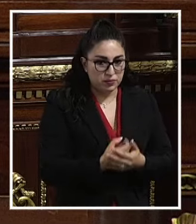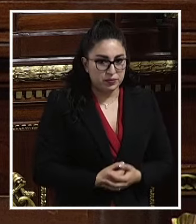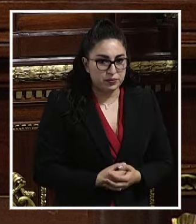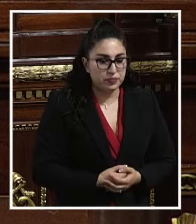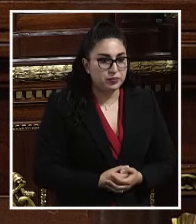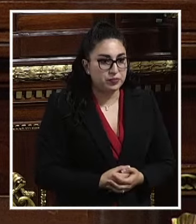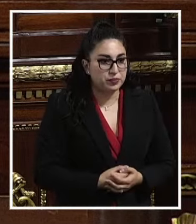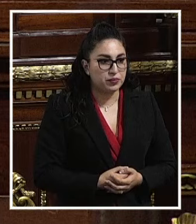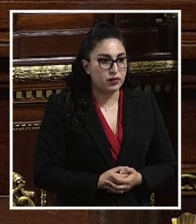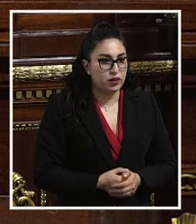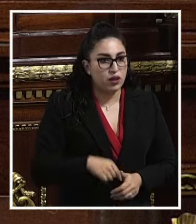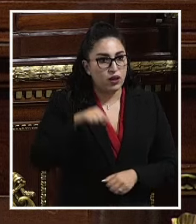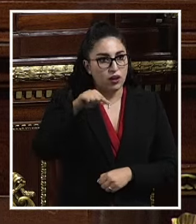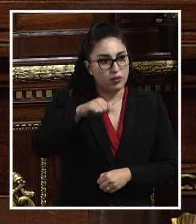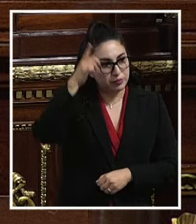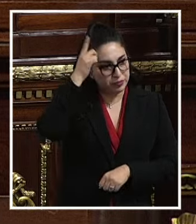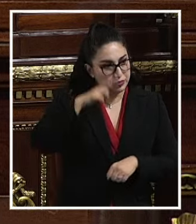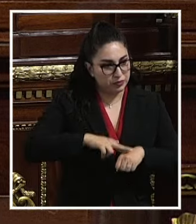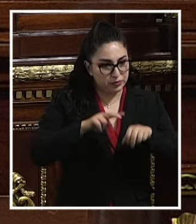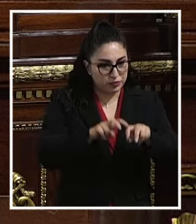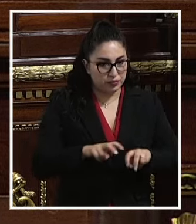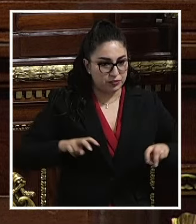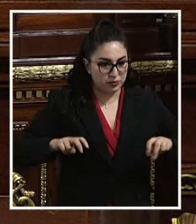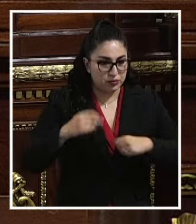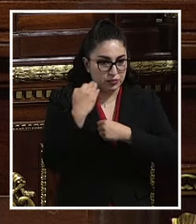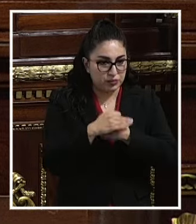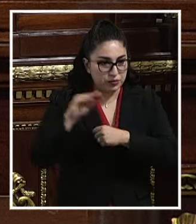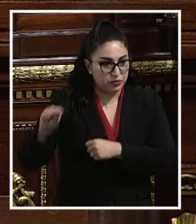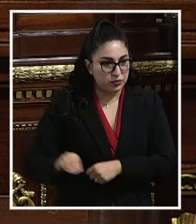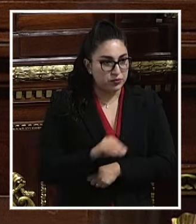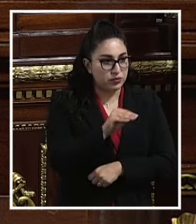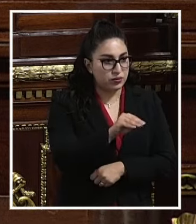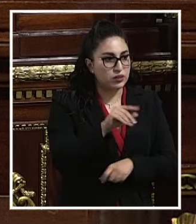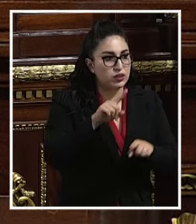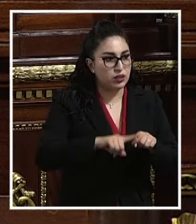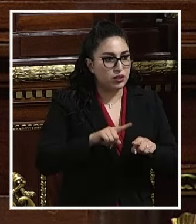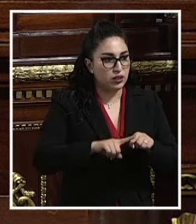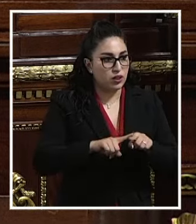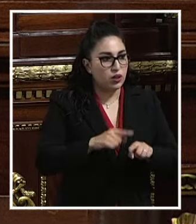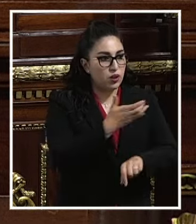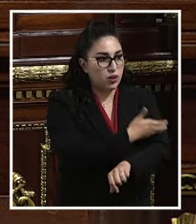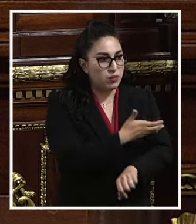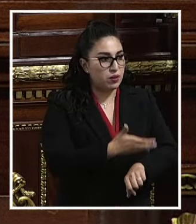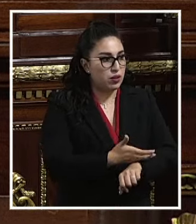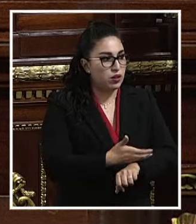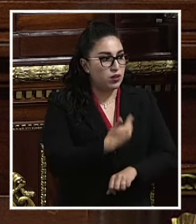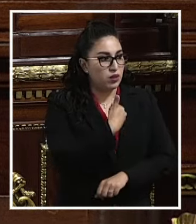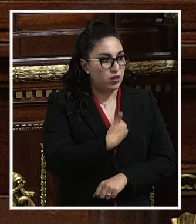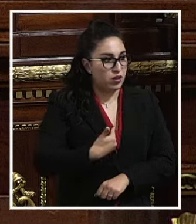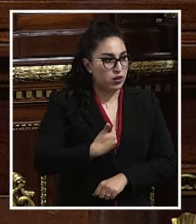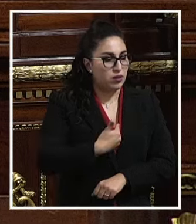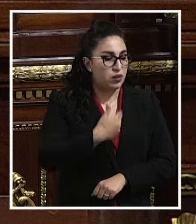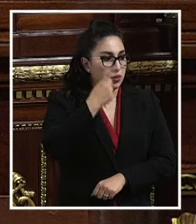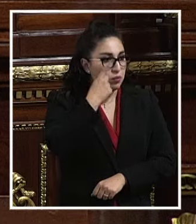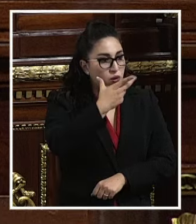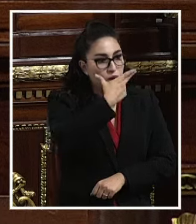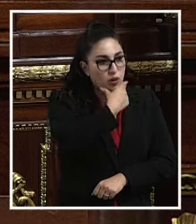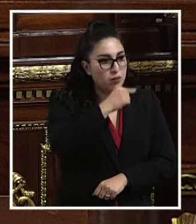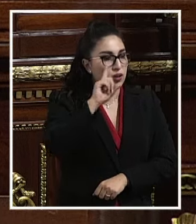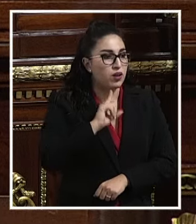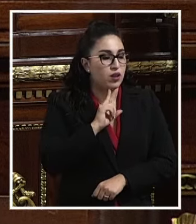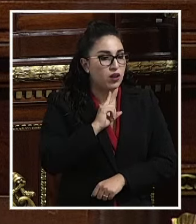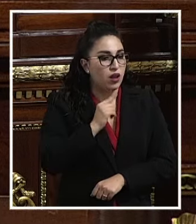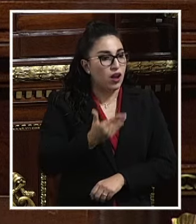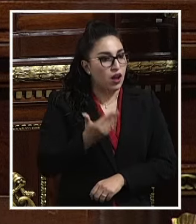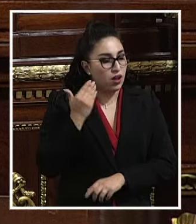La Mesa de Decanos se integrará por las y los diputados electos presentes que hayan